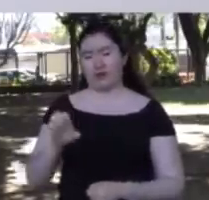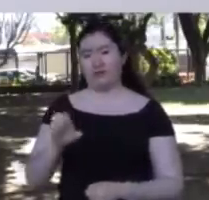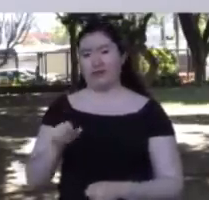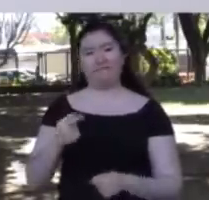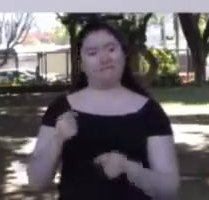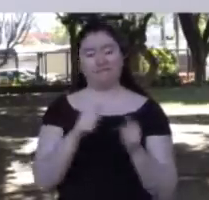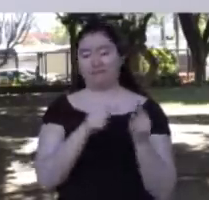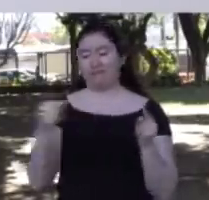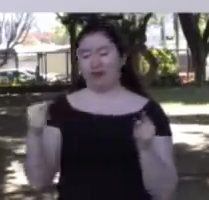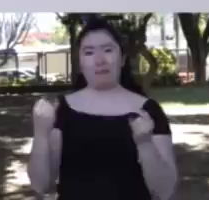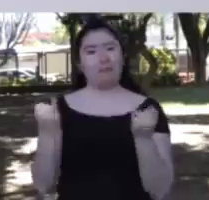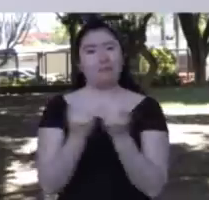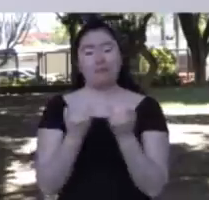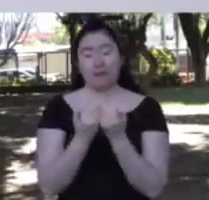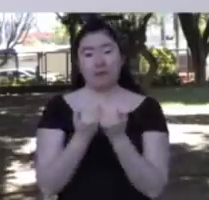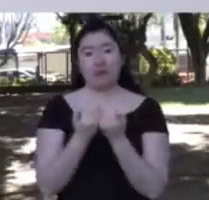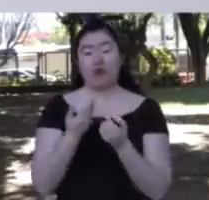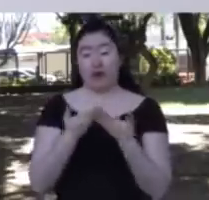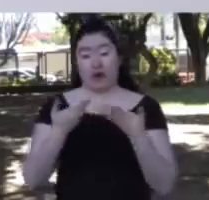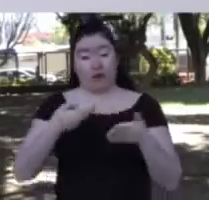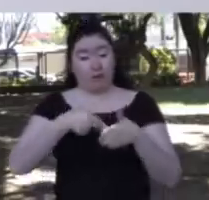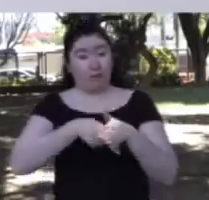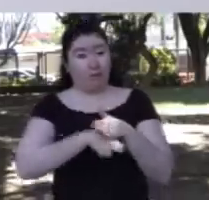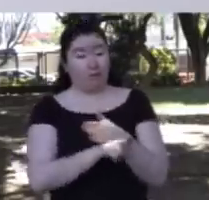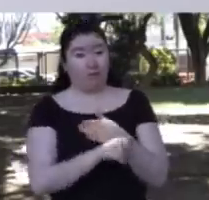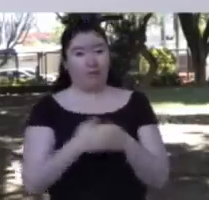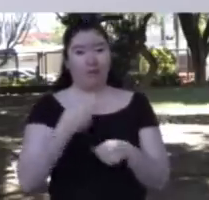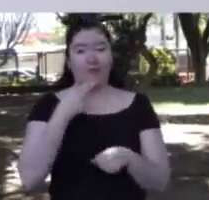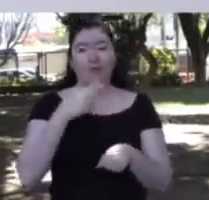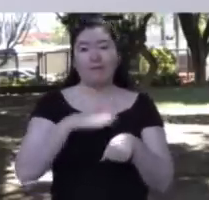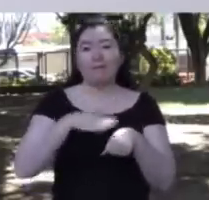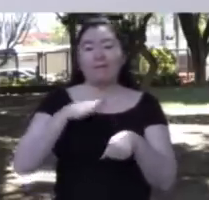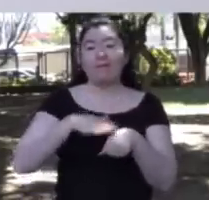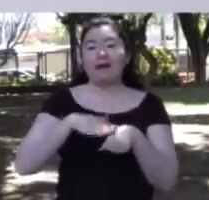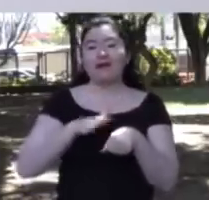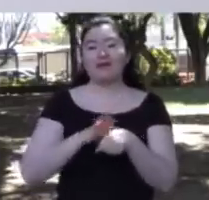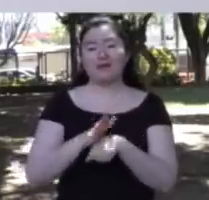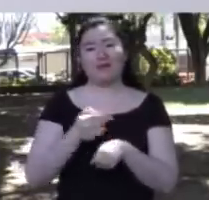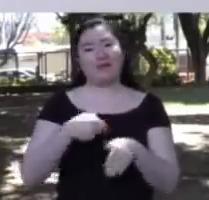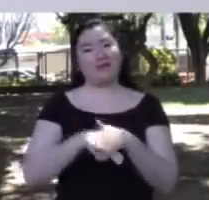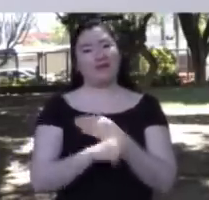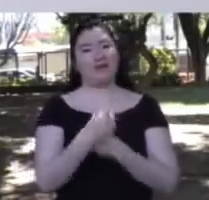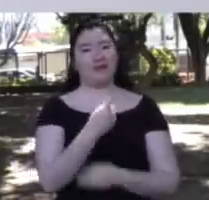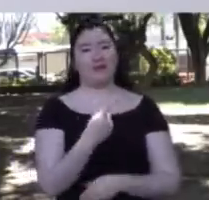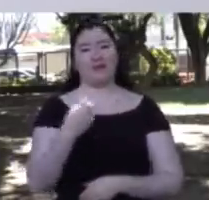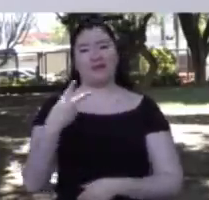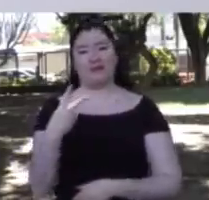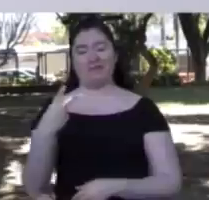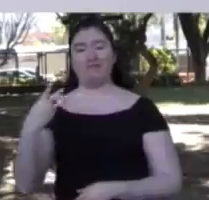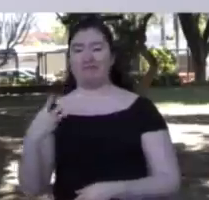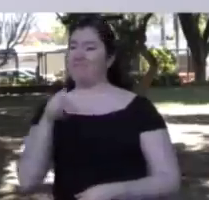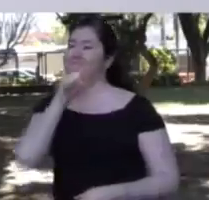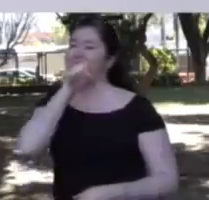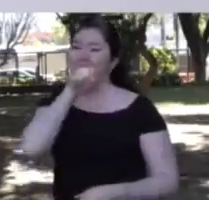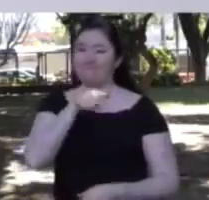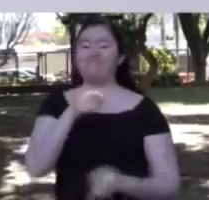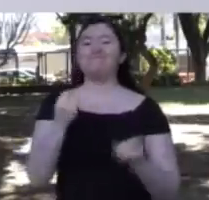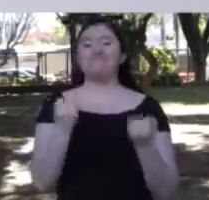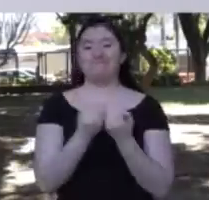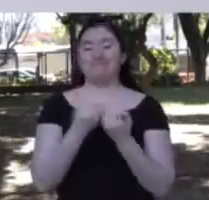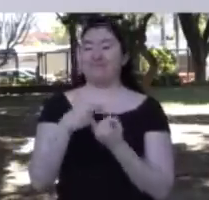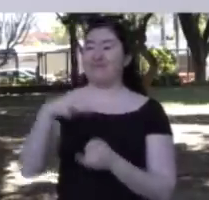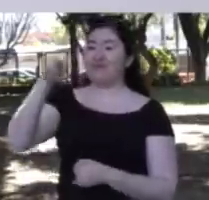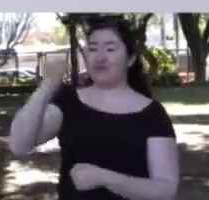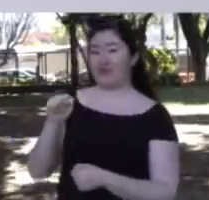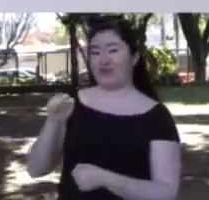urbana. El metro, las líneas que más pasajeros tienen es la línea 1, la línea 2 y la línea 3, que justamente son